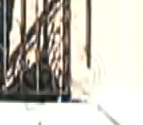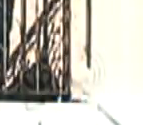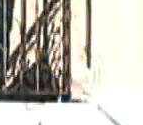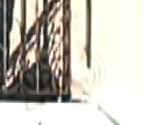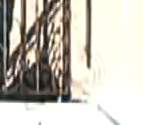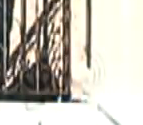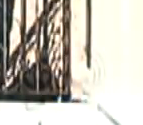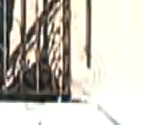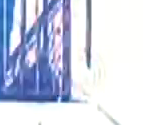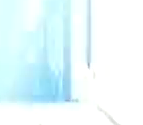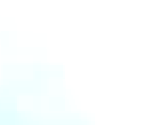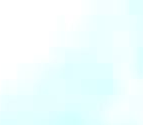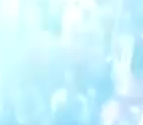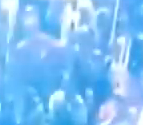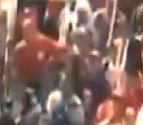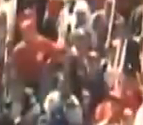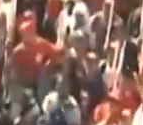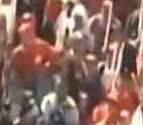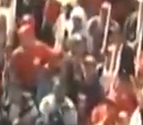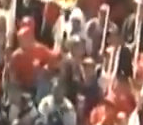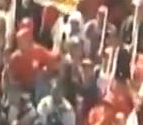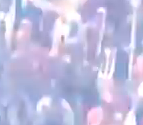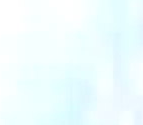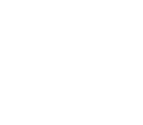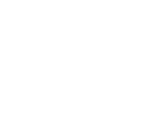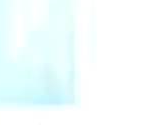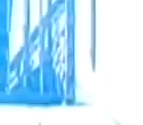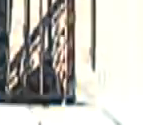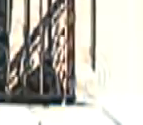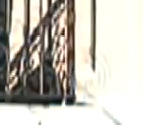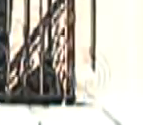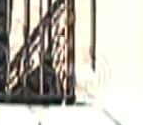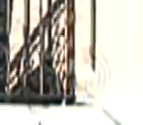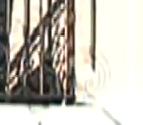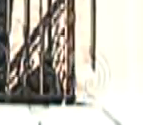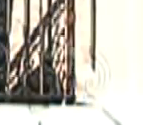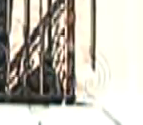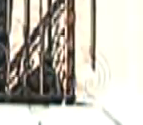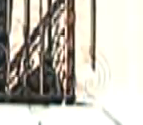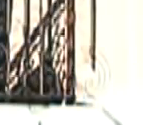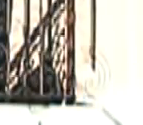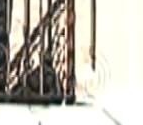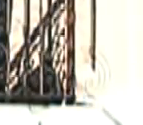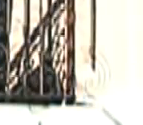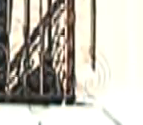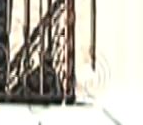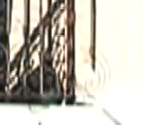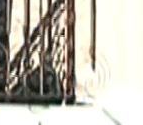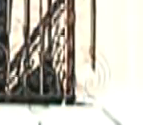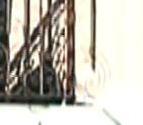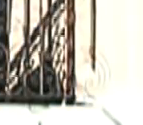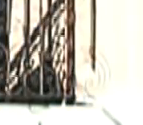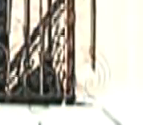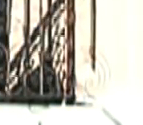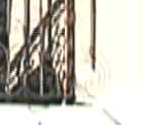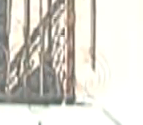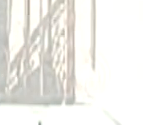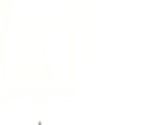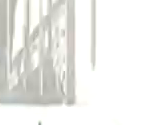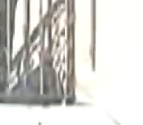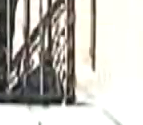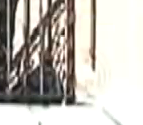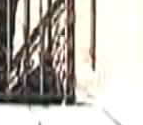la victoria de la verdad, la paz de la patria, porque estamos defendiendo la existencia de nuestra